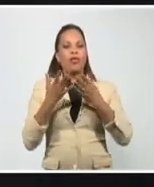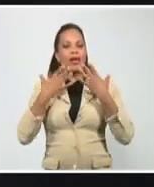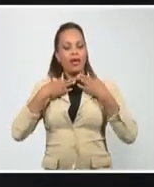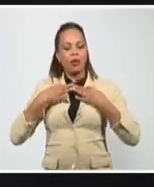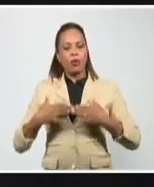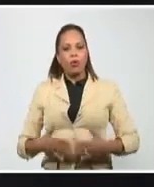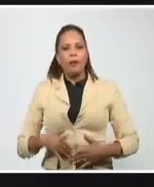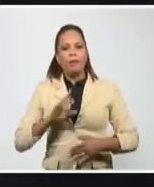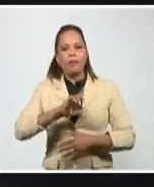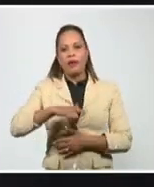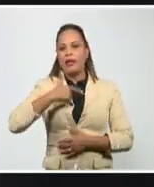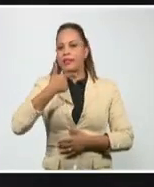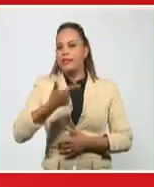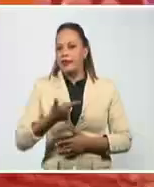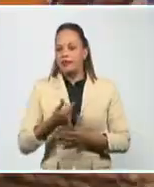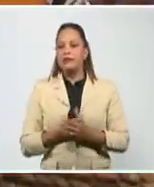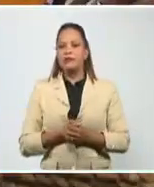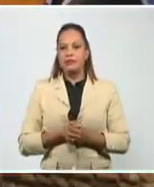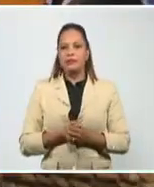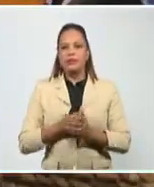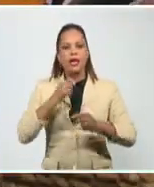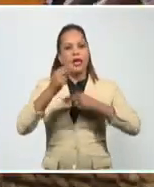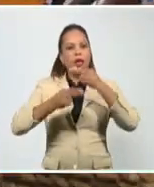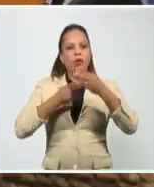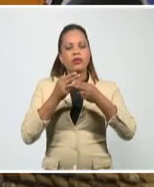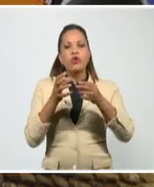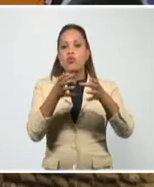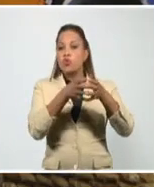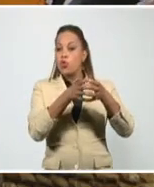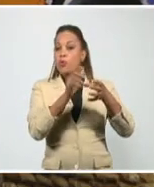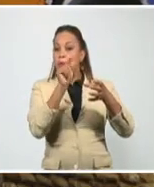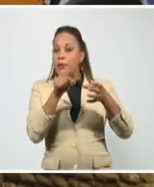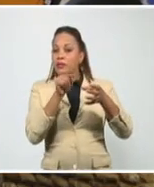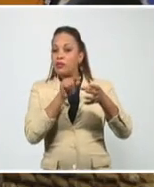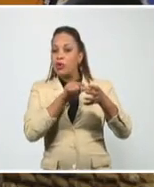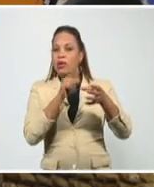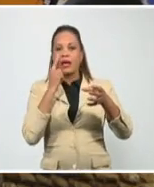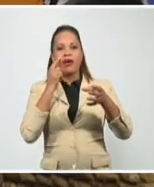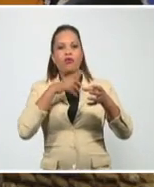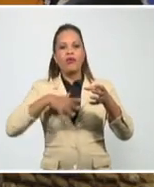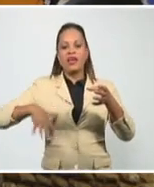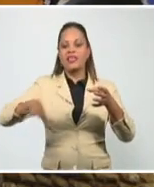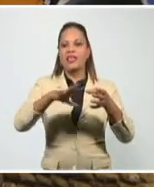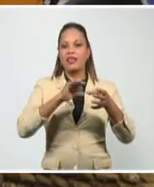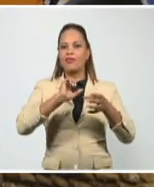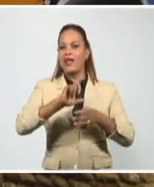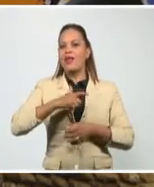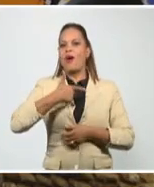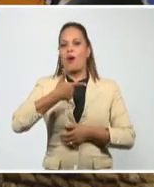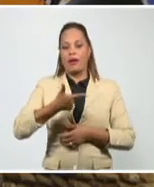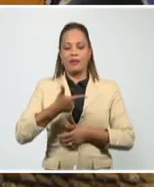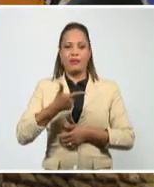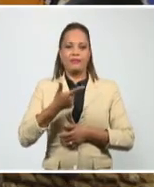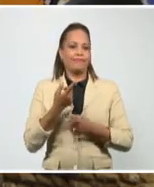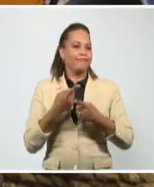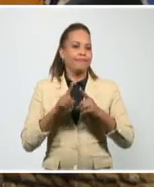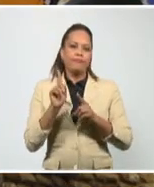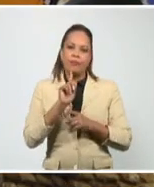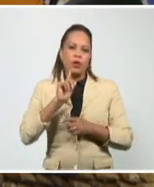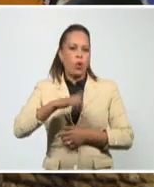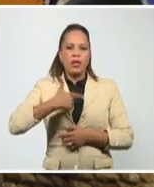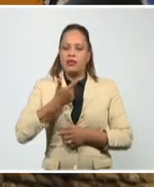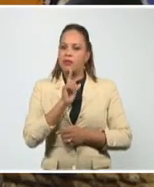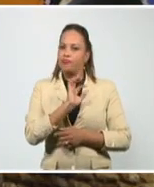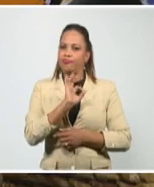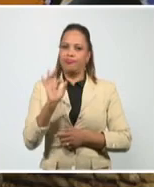que lo ejecuta. Hay un grupo de personas que lo ven dentro del territorio de las artes visuales y creen